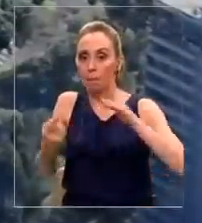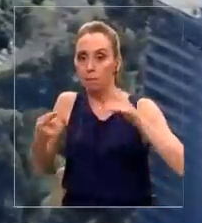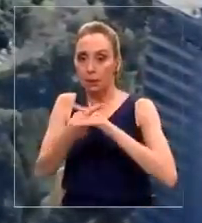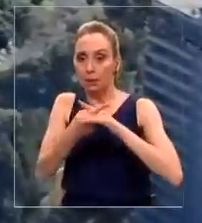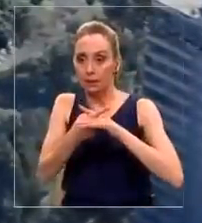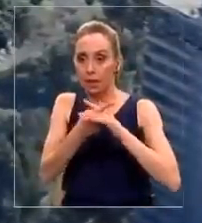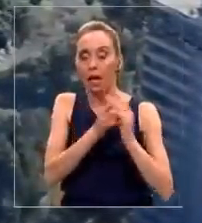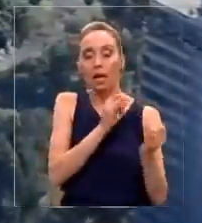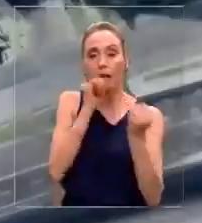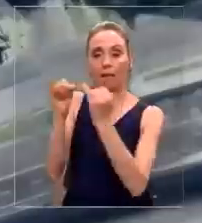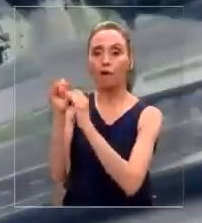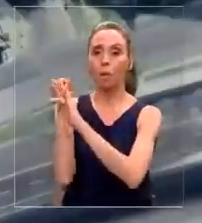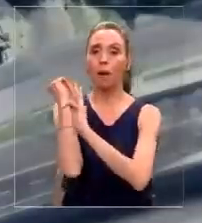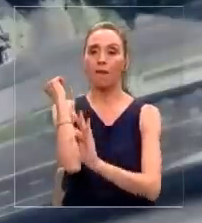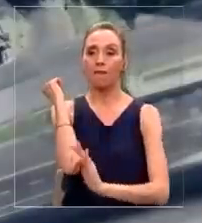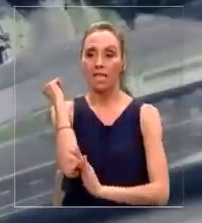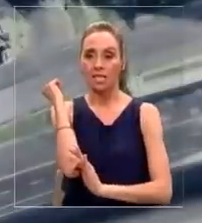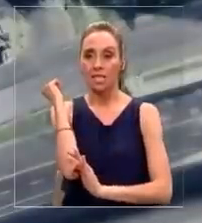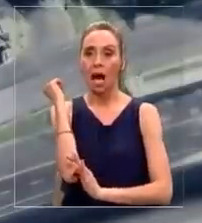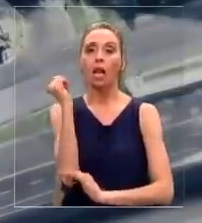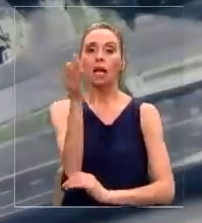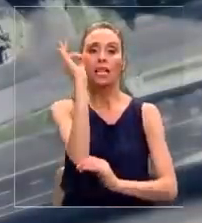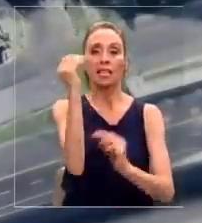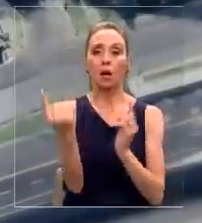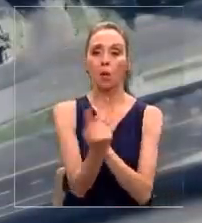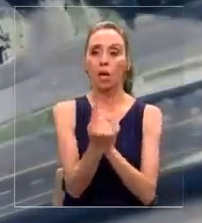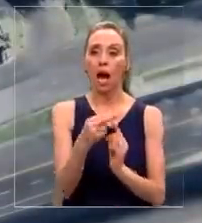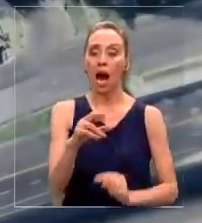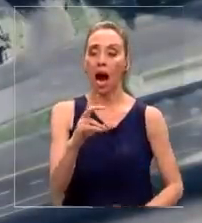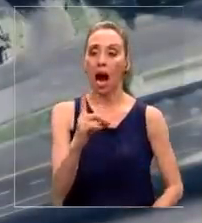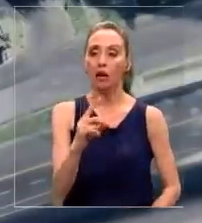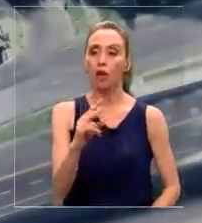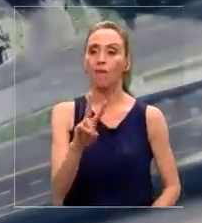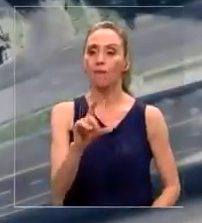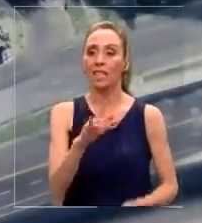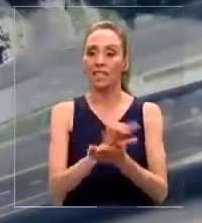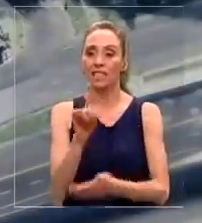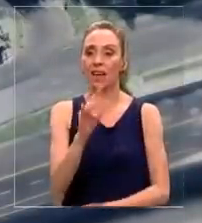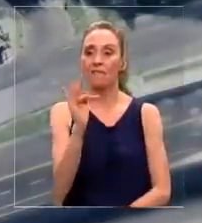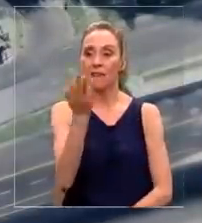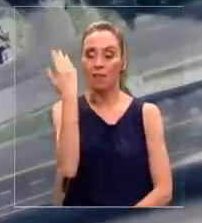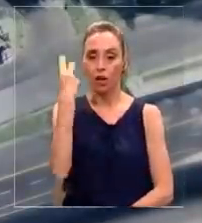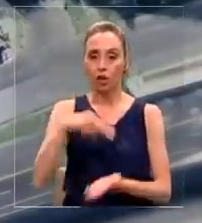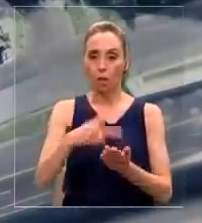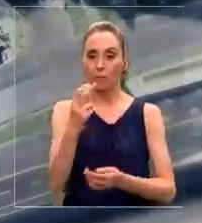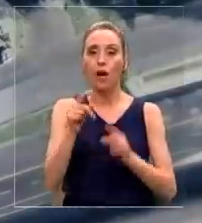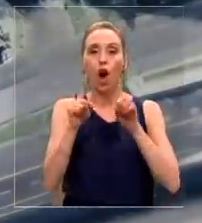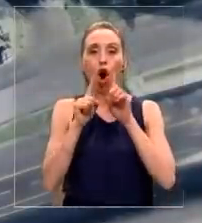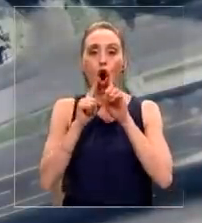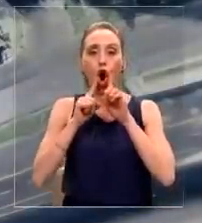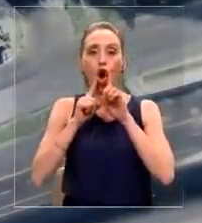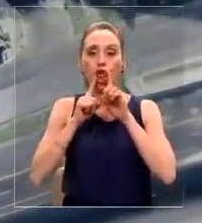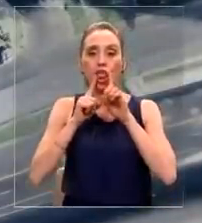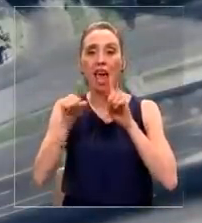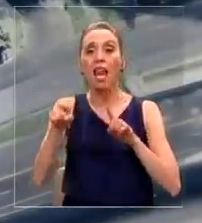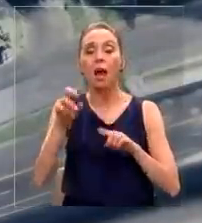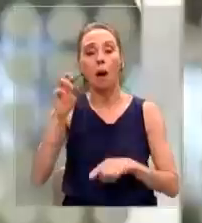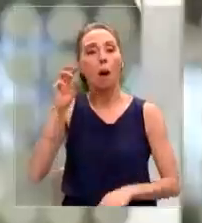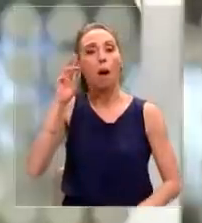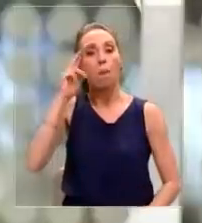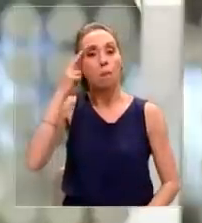e informan al fiscal del caso cuando se reúne con Harold Vilches en febrero de 2020 en el Hotel Sheraton de